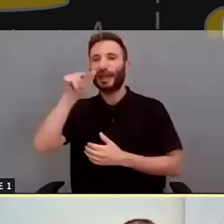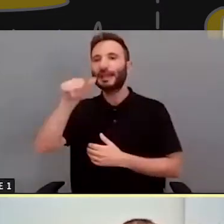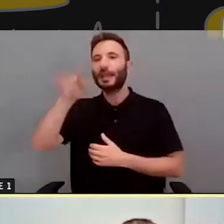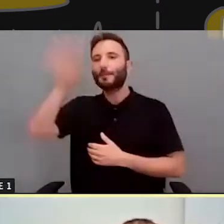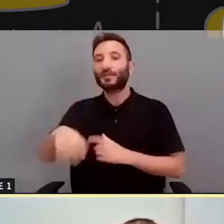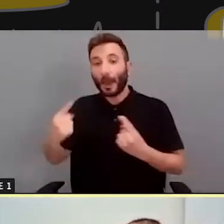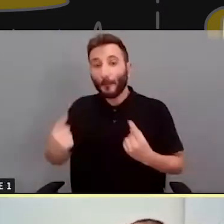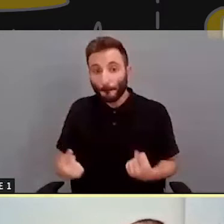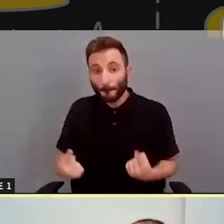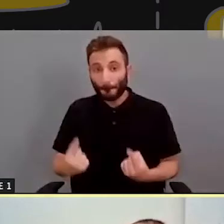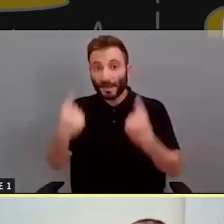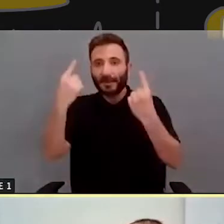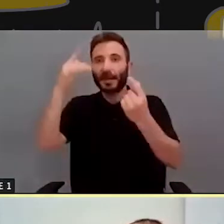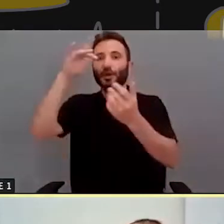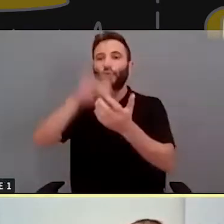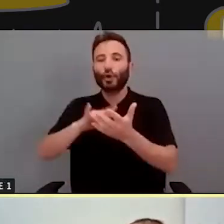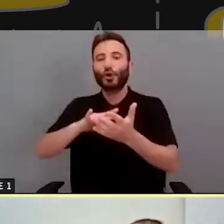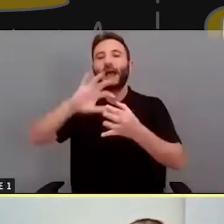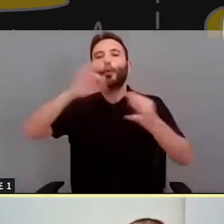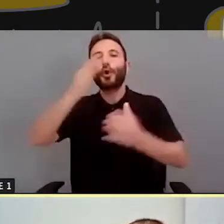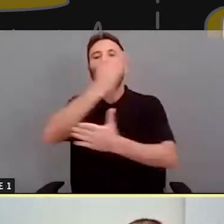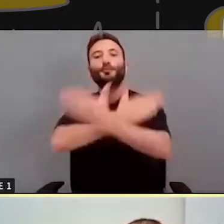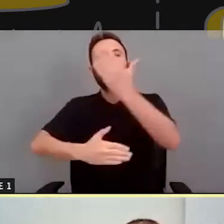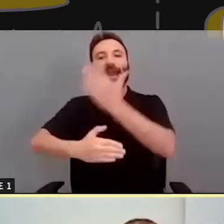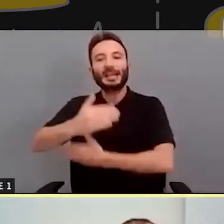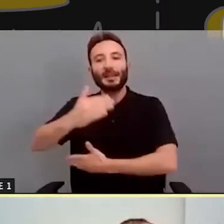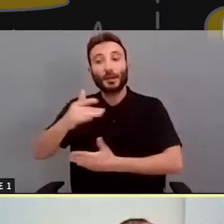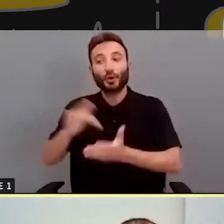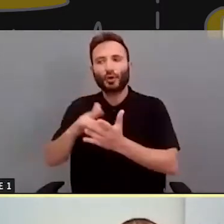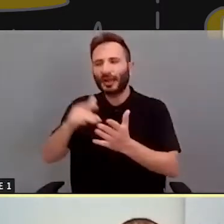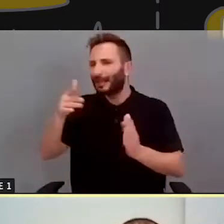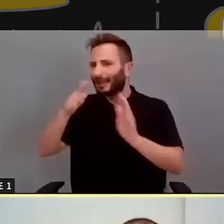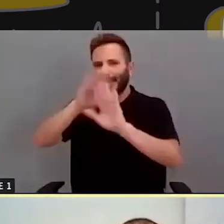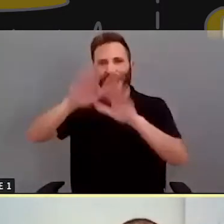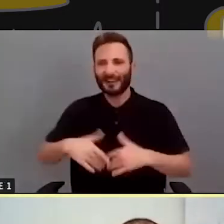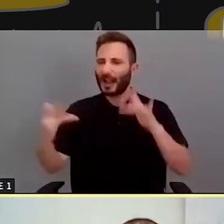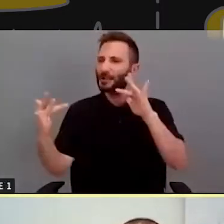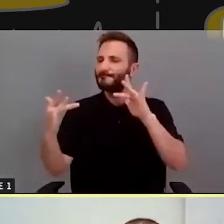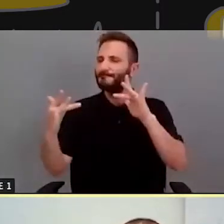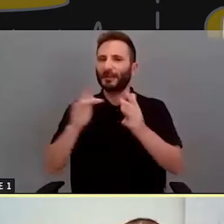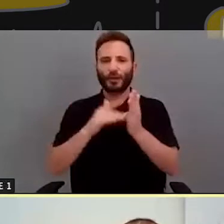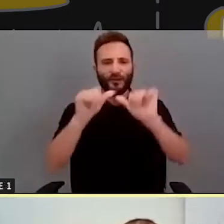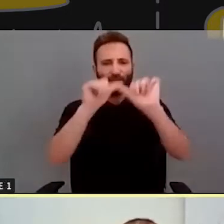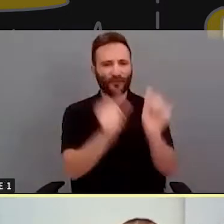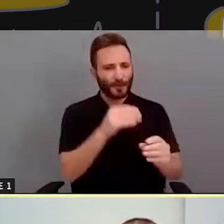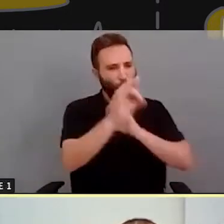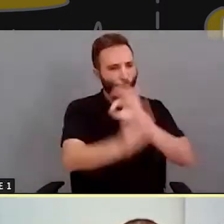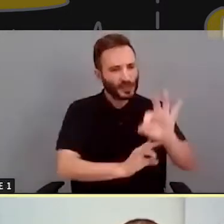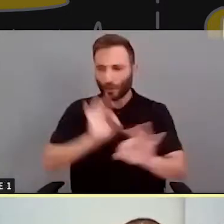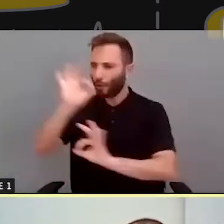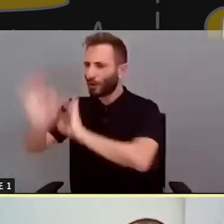integró los Juegos Paralímpicos y les dio el mismo tratamiento que tenían los Juegos Olímpicos. Barcelona en el 92